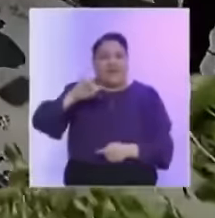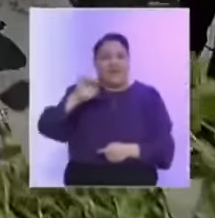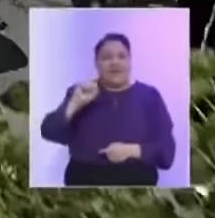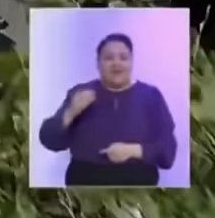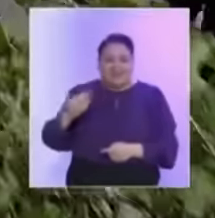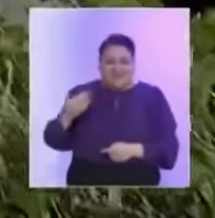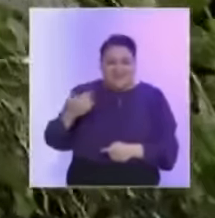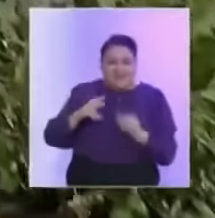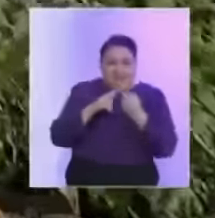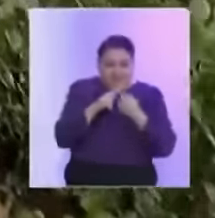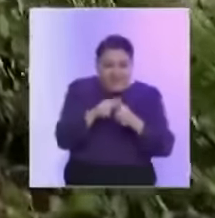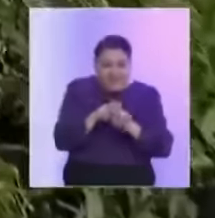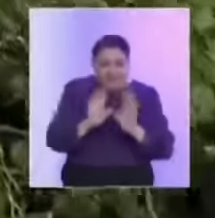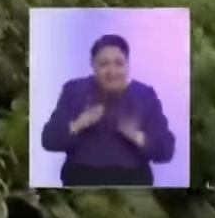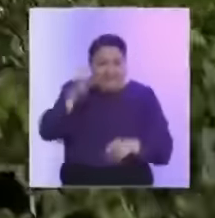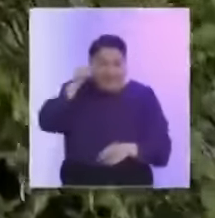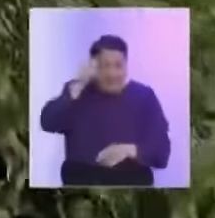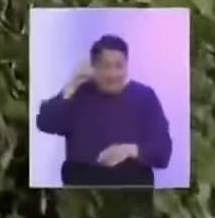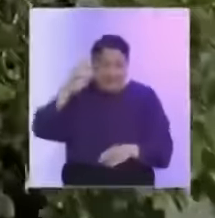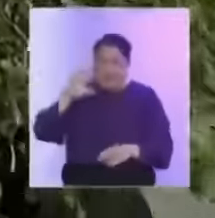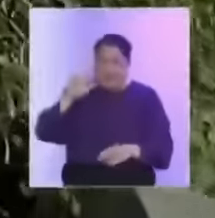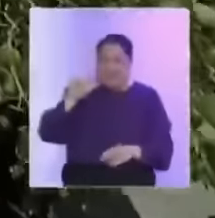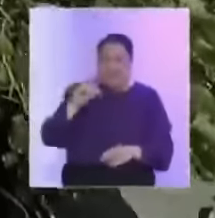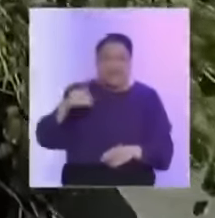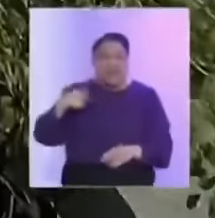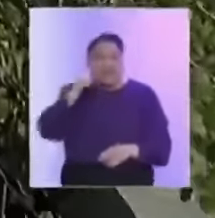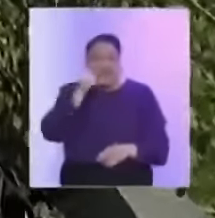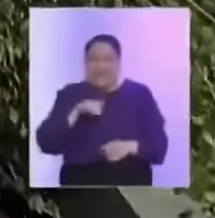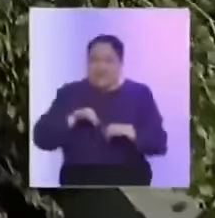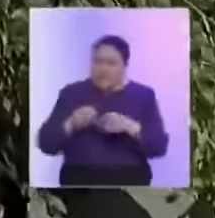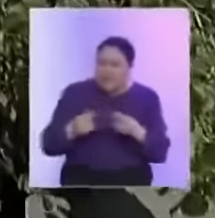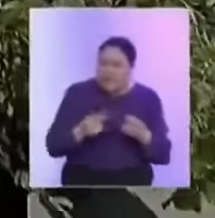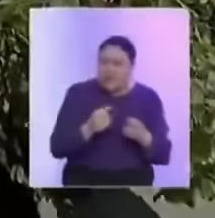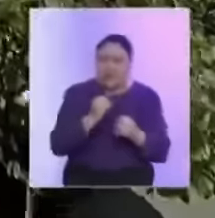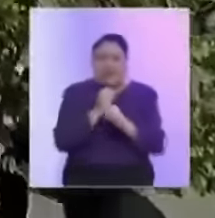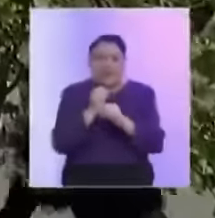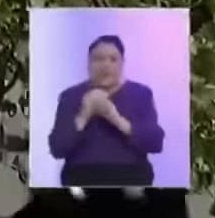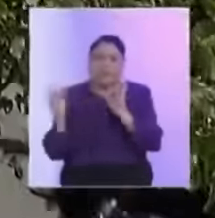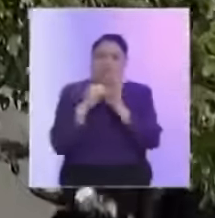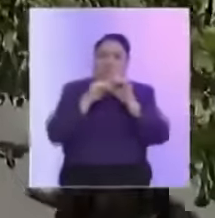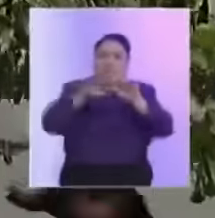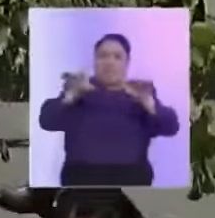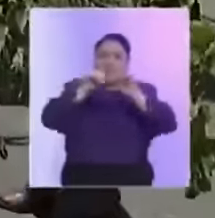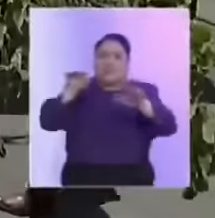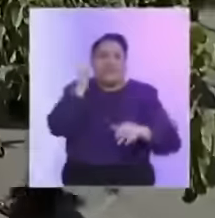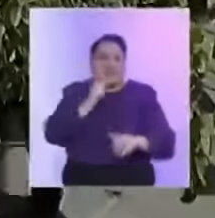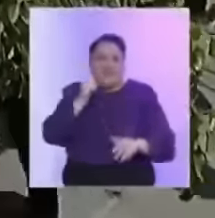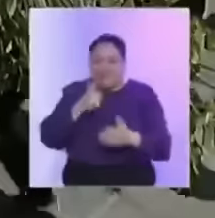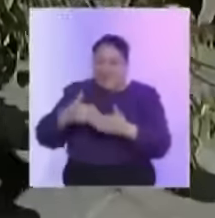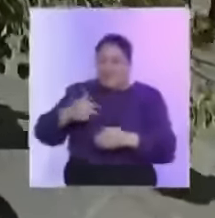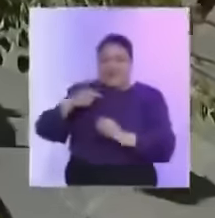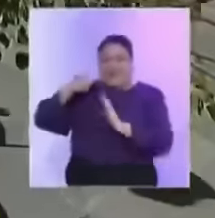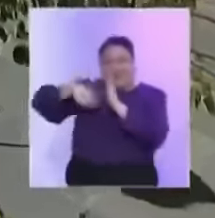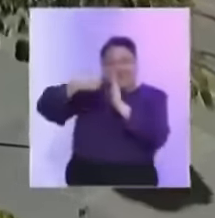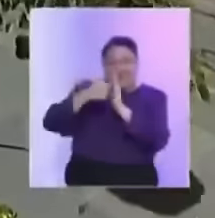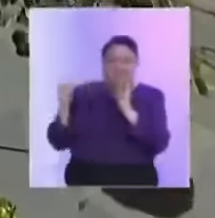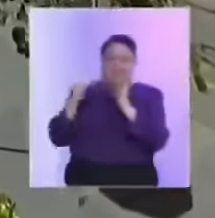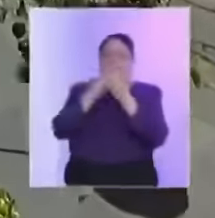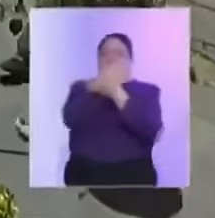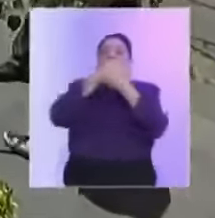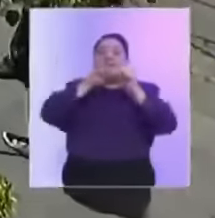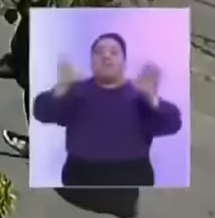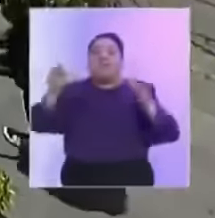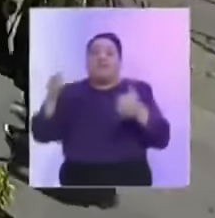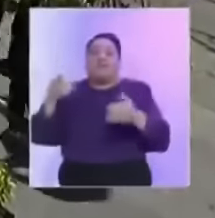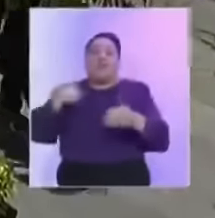2024-2030. Es de reconocer que no todos los jueces están felices con este acto, pero el pueblo ya decidió.